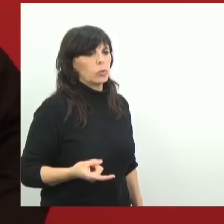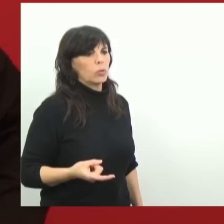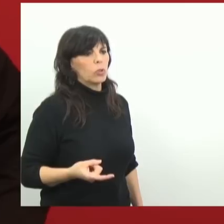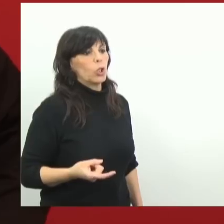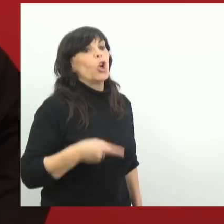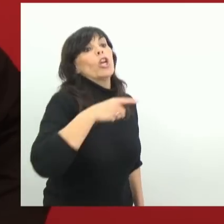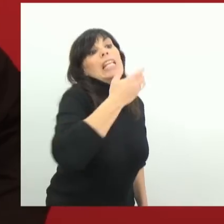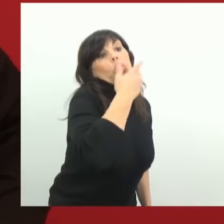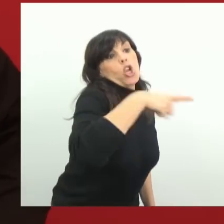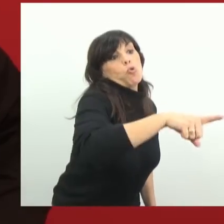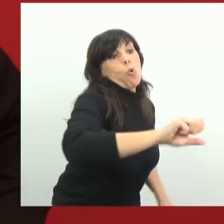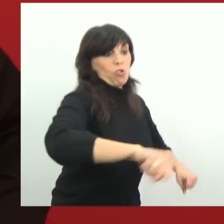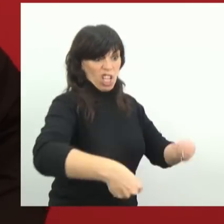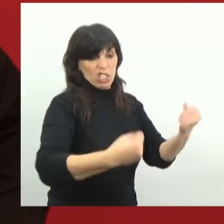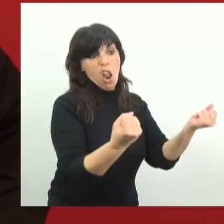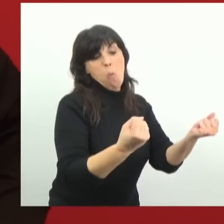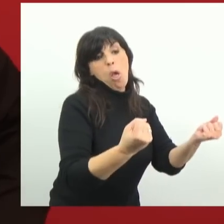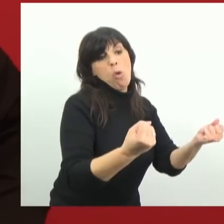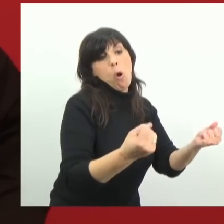salvo, siempre salvo.